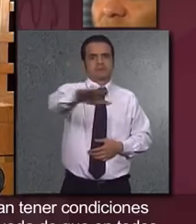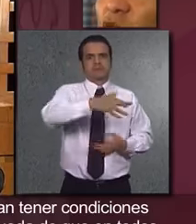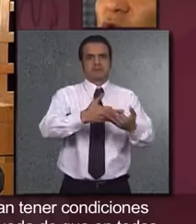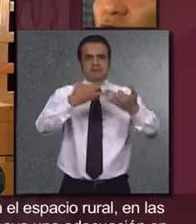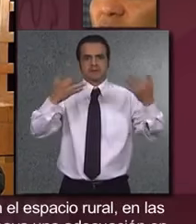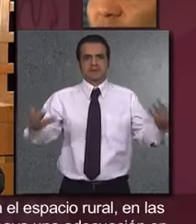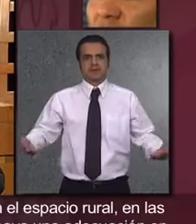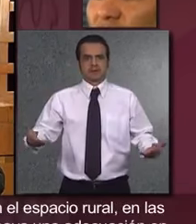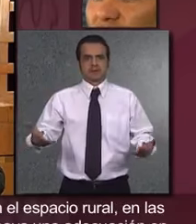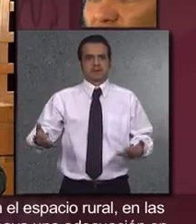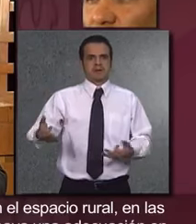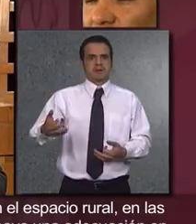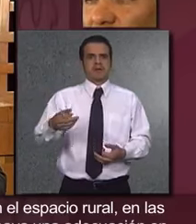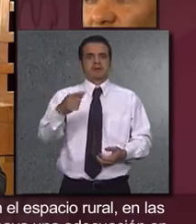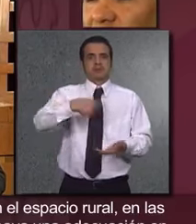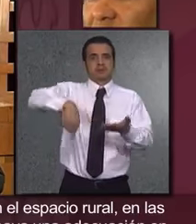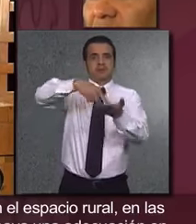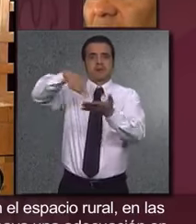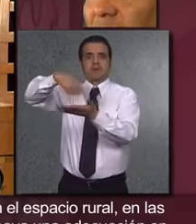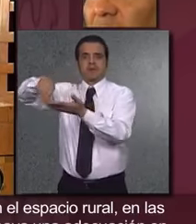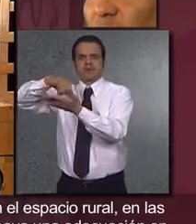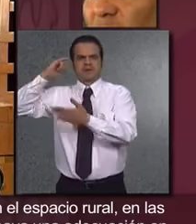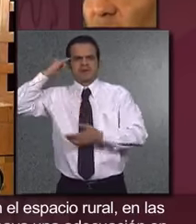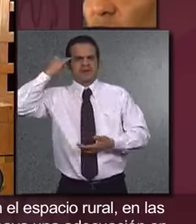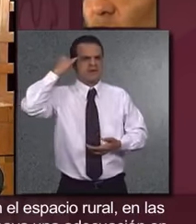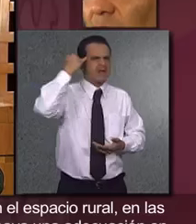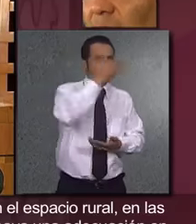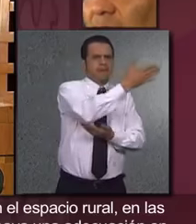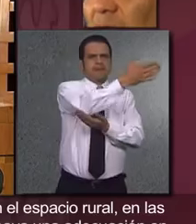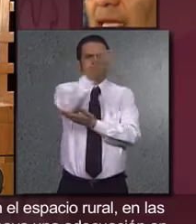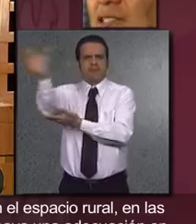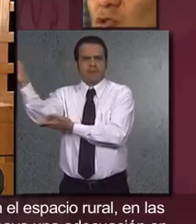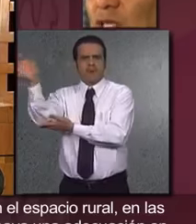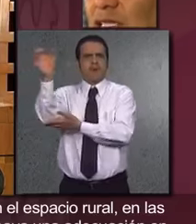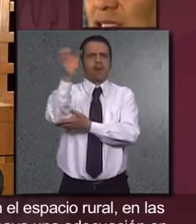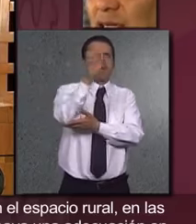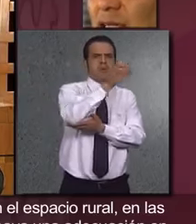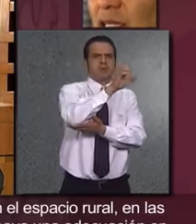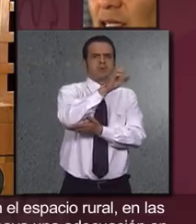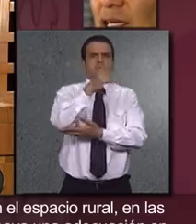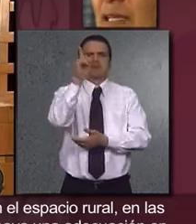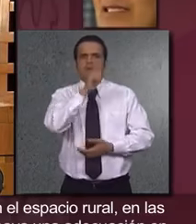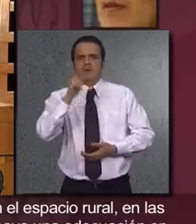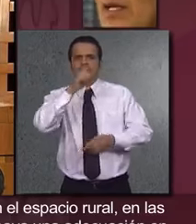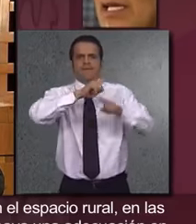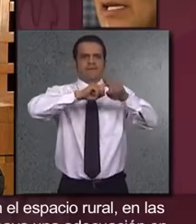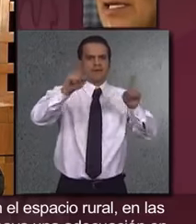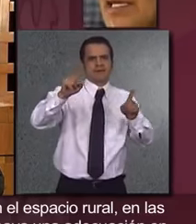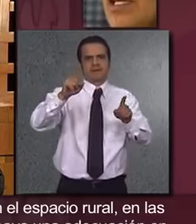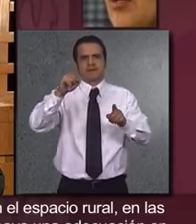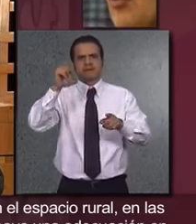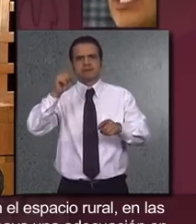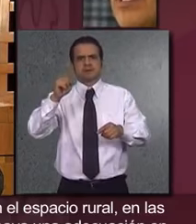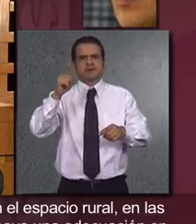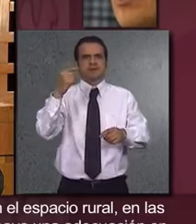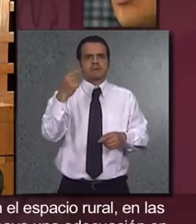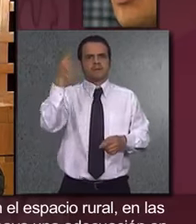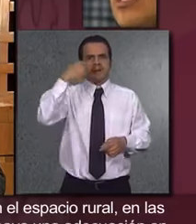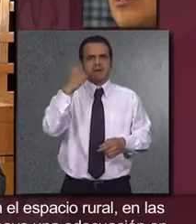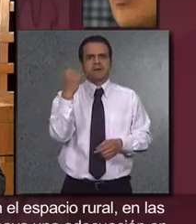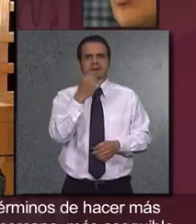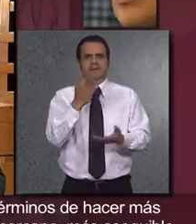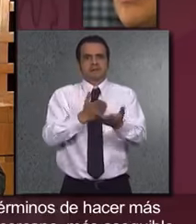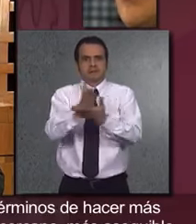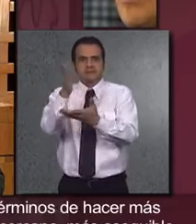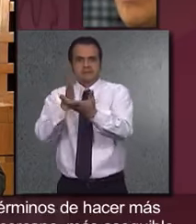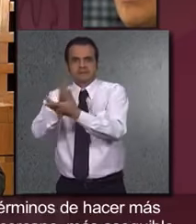búsqueda de que en todos los espacios territoriales, en el espacio rural, en las zonas indígenas también haya una adecuación